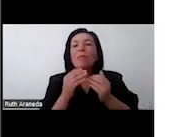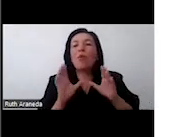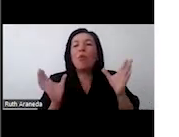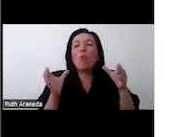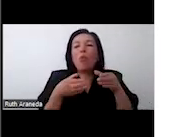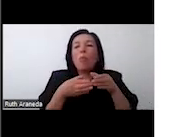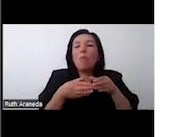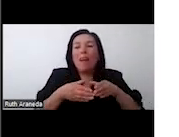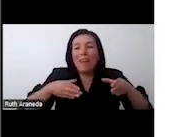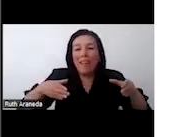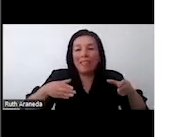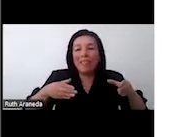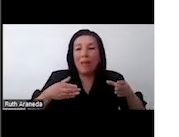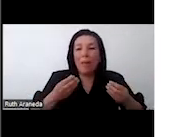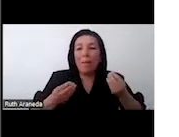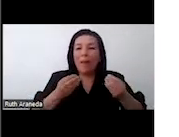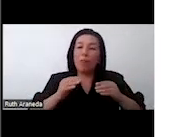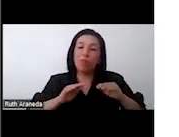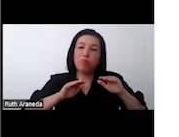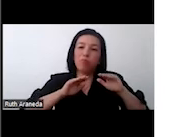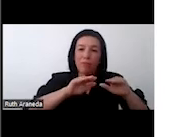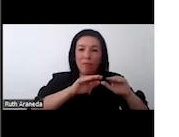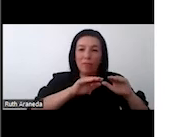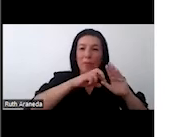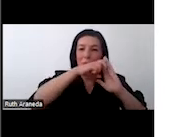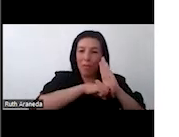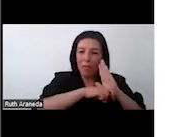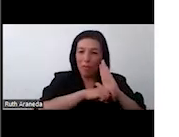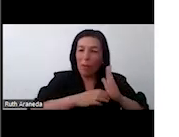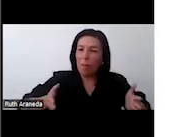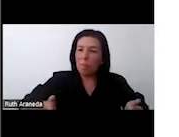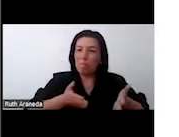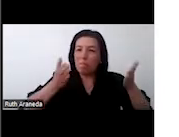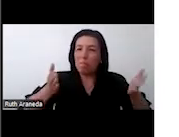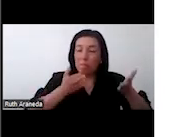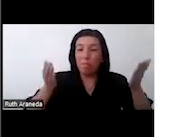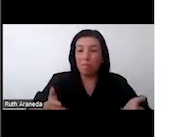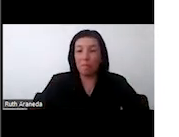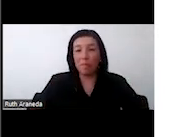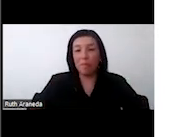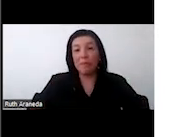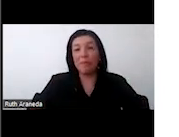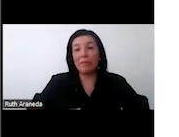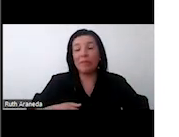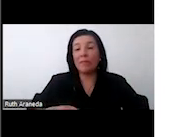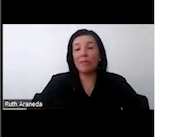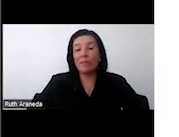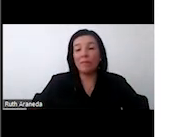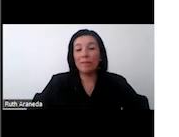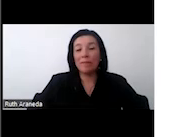para darle más soporte a este proyecto, darle un poco más de contundencia, y ahí